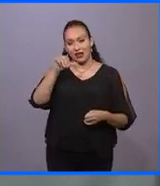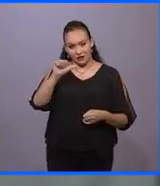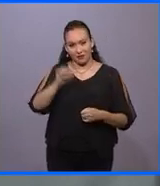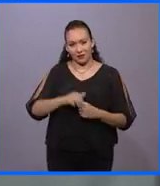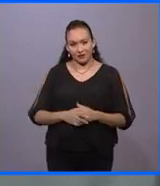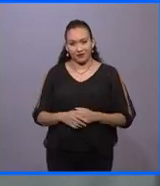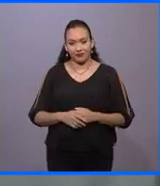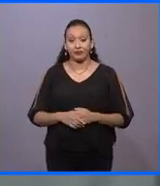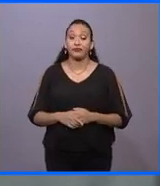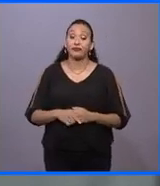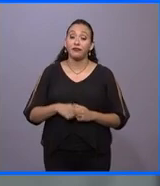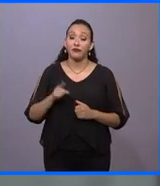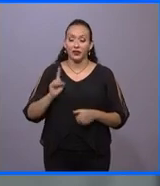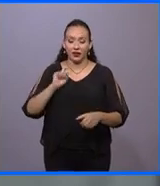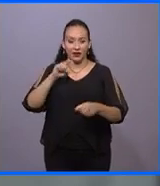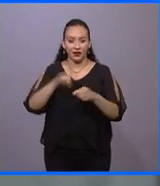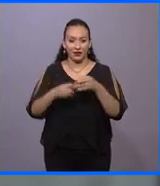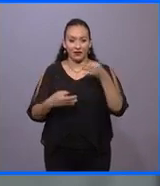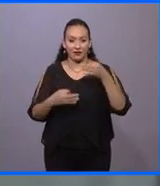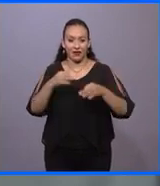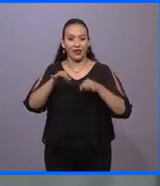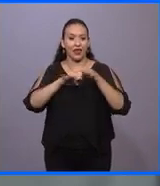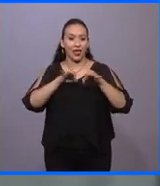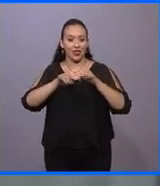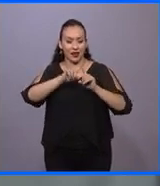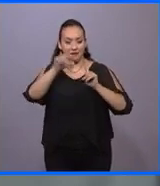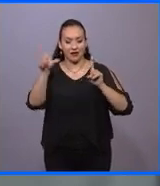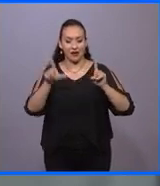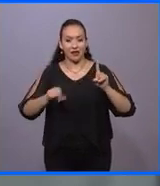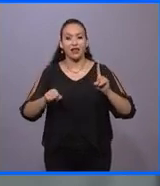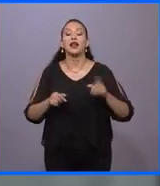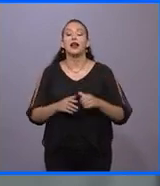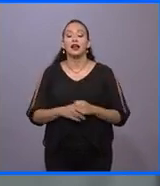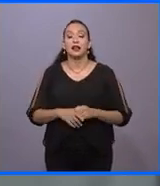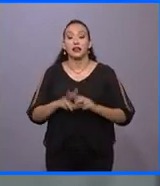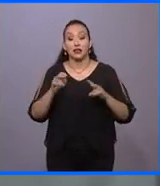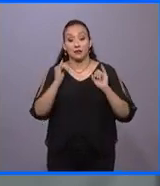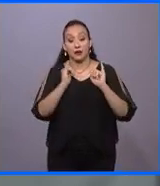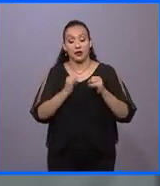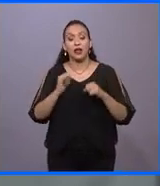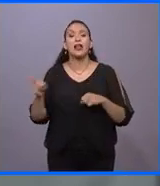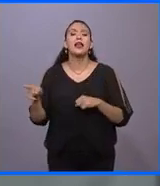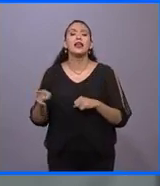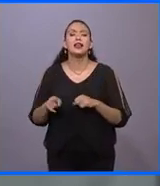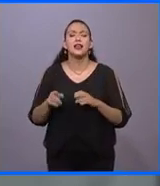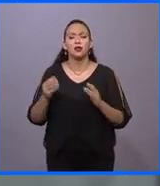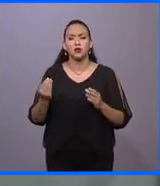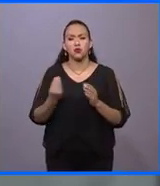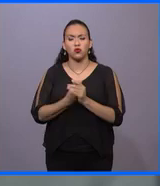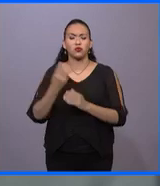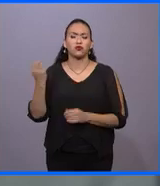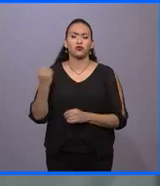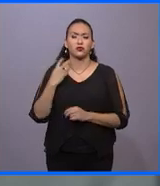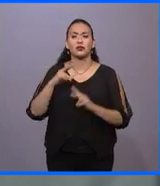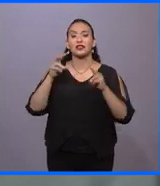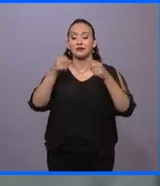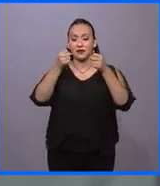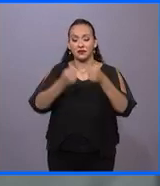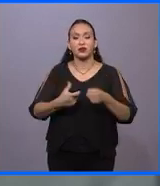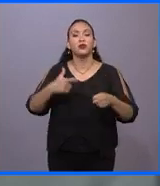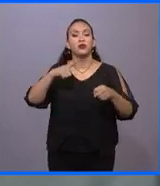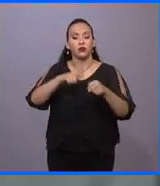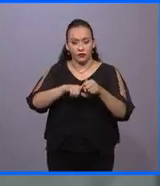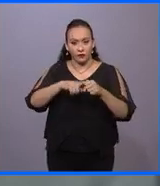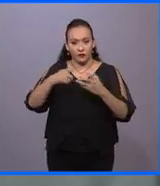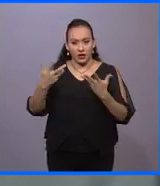Villarreal Reyes, integrante del Tribunal Laboral Federal de Asuntos Individuales, al participar en el seminario en Seguridad Social